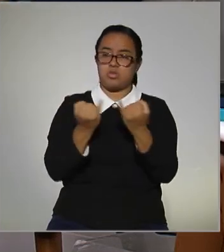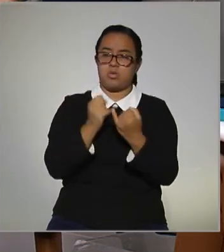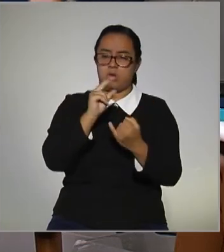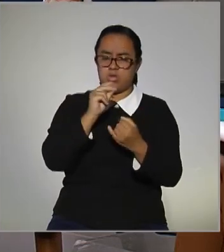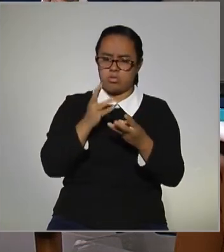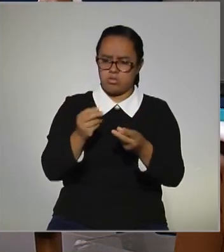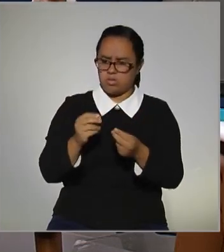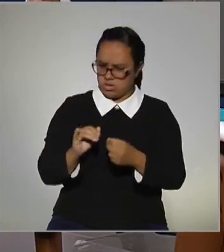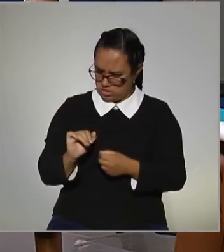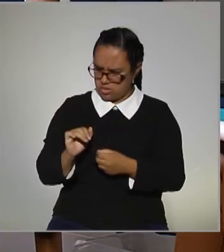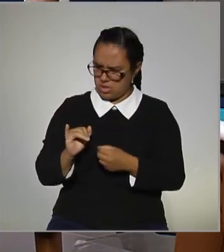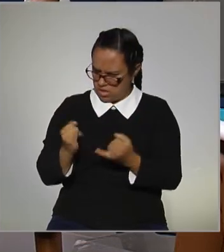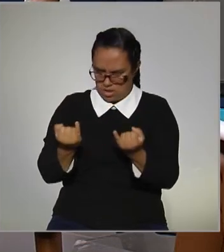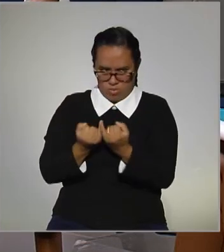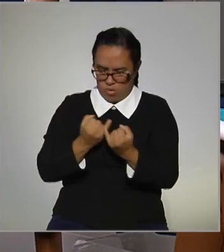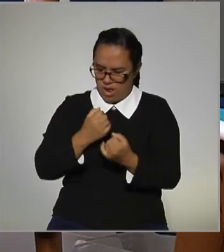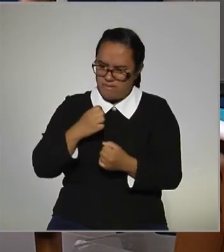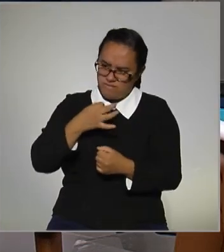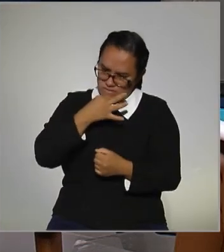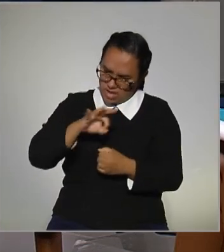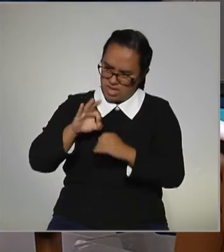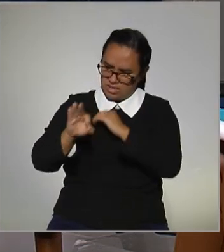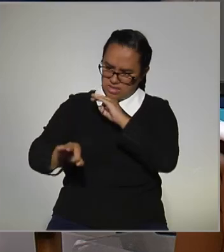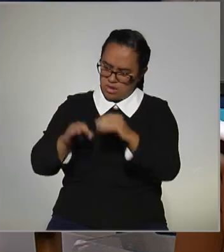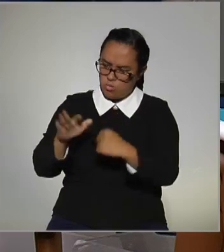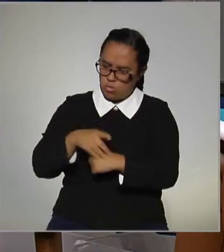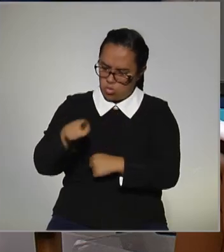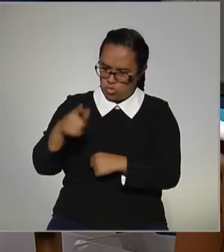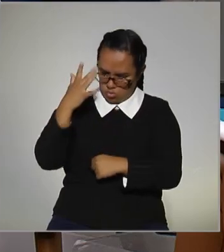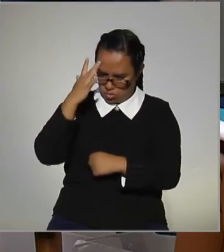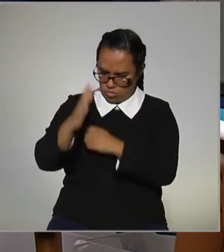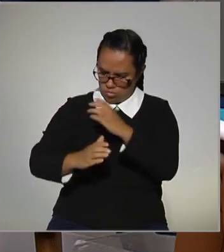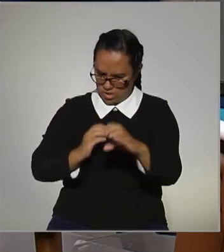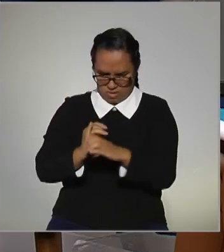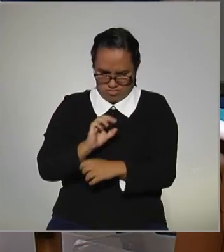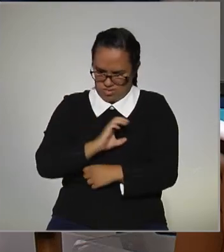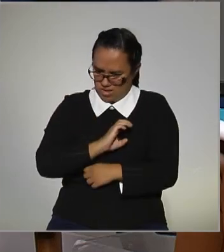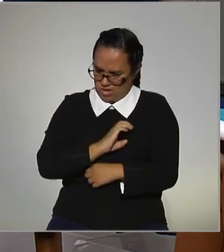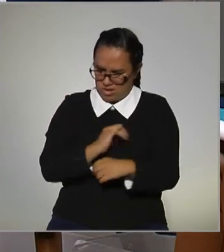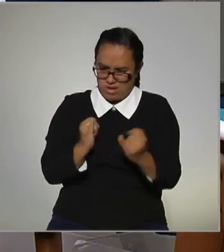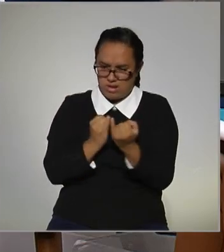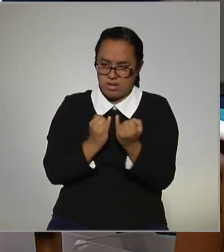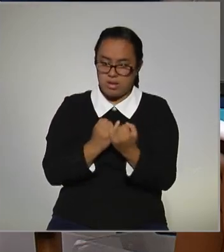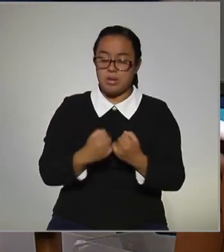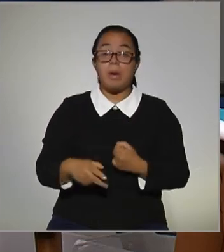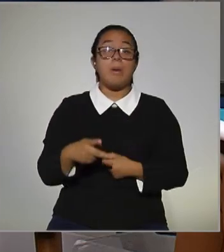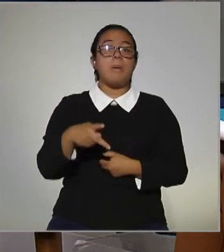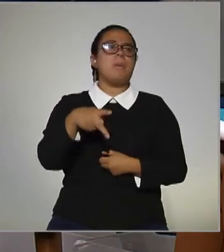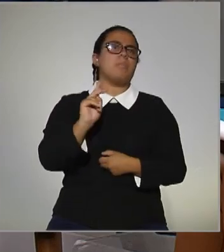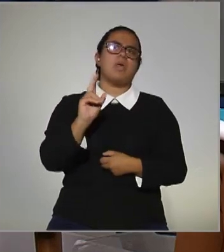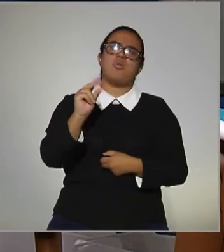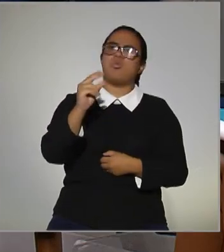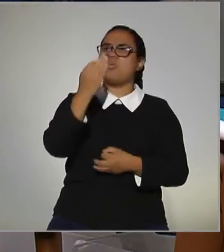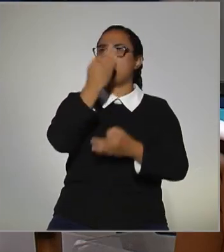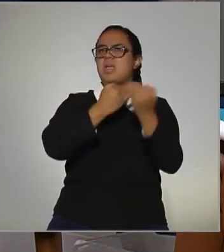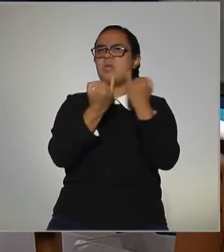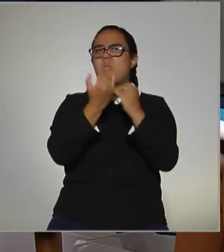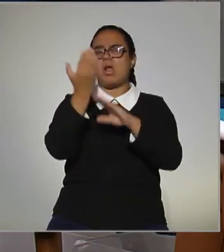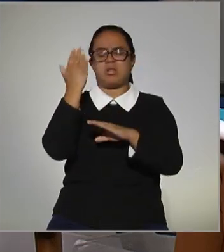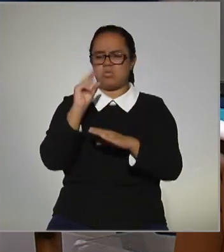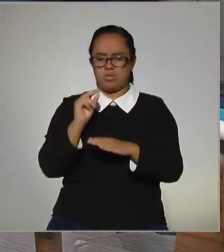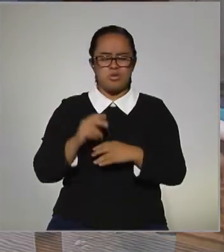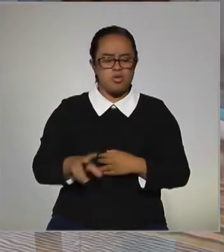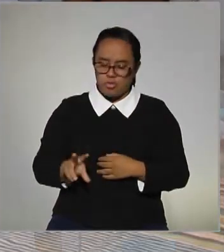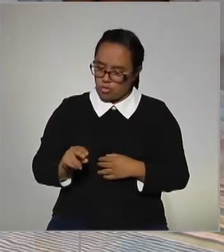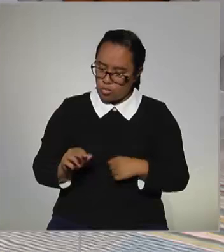sí va a ser lo mismo porque es tu cumpleaños, ¿no? Sí, sí te va a querer igual porque es tu cumpleaños. Pero es que ya no me tratas como antes. No, hijo, porque